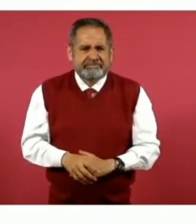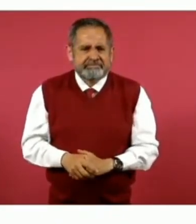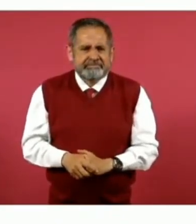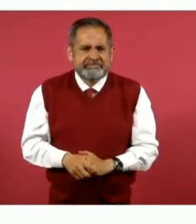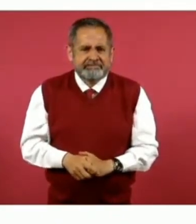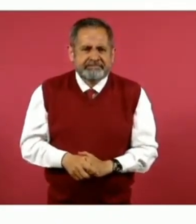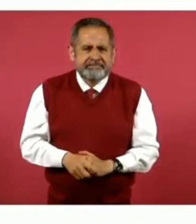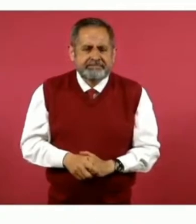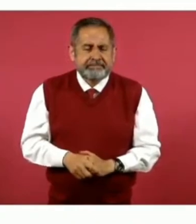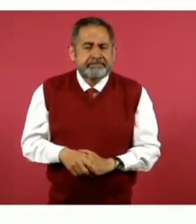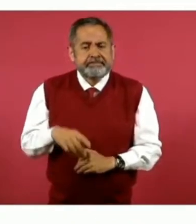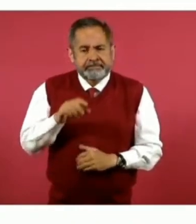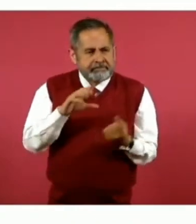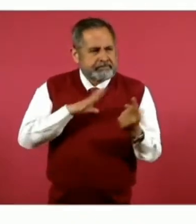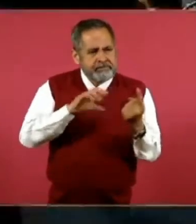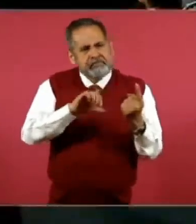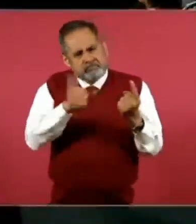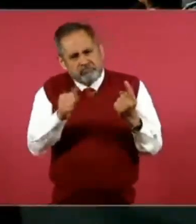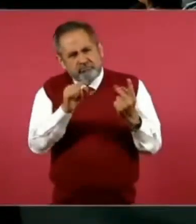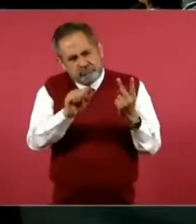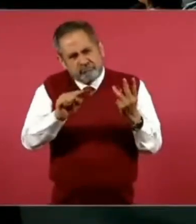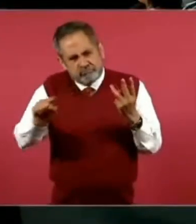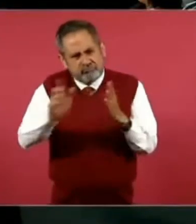Y así deben de haber otros